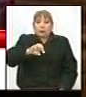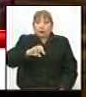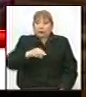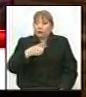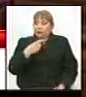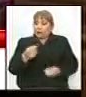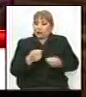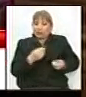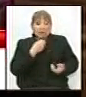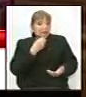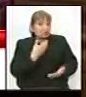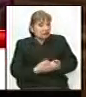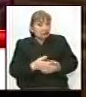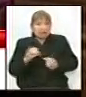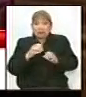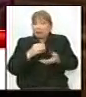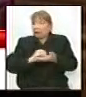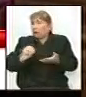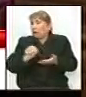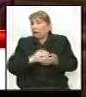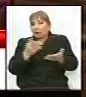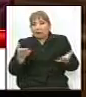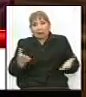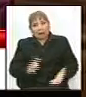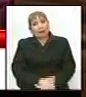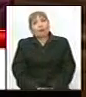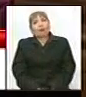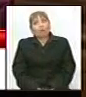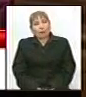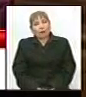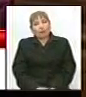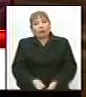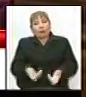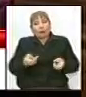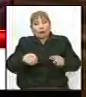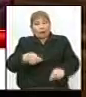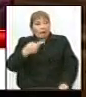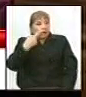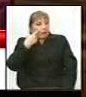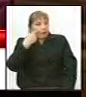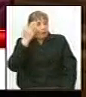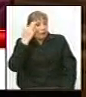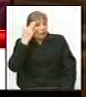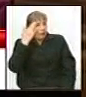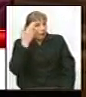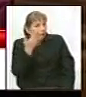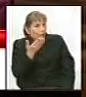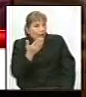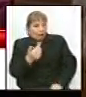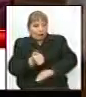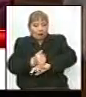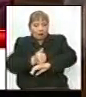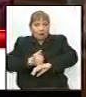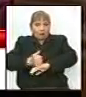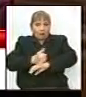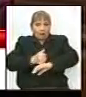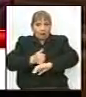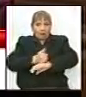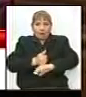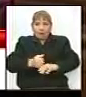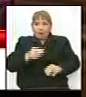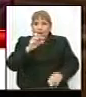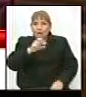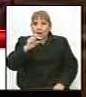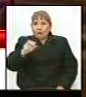así deshacía. Y de hecho, cuando se ha conocido que también era asesor del partido